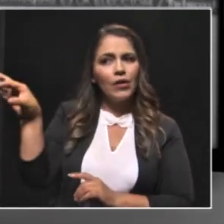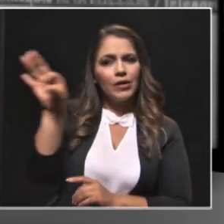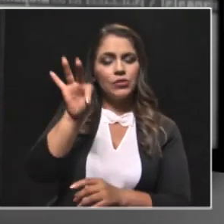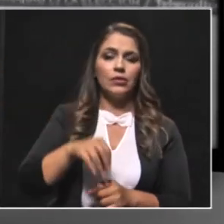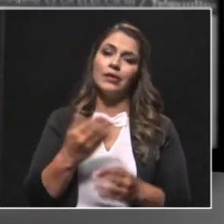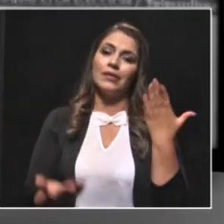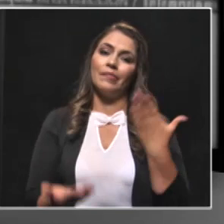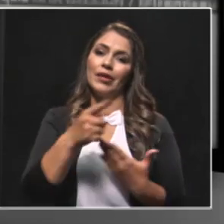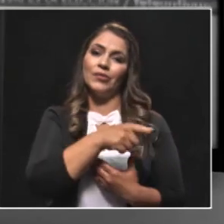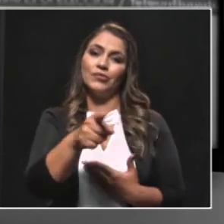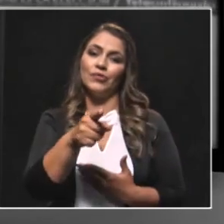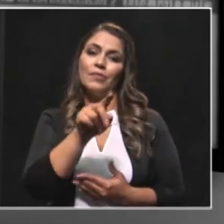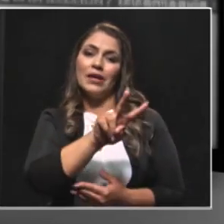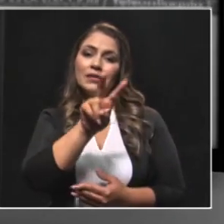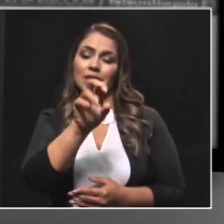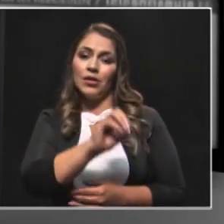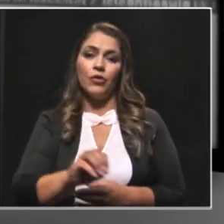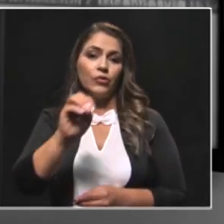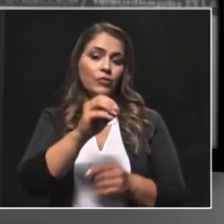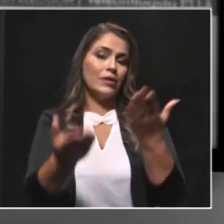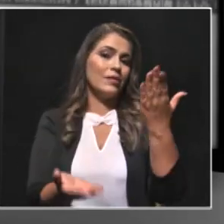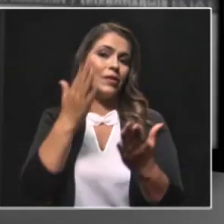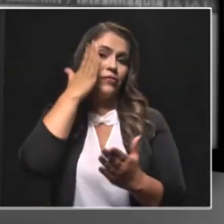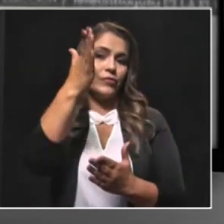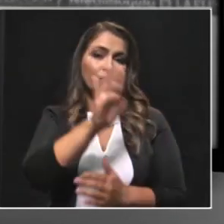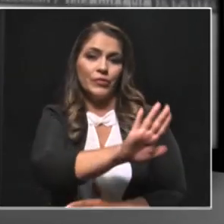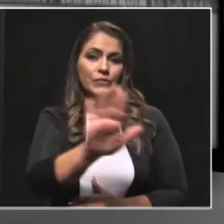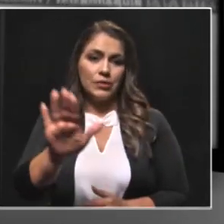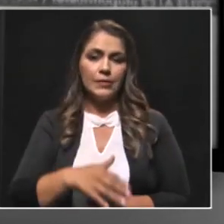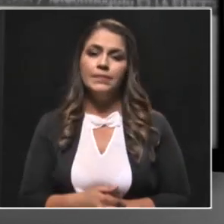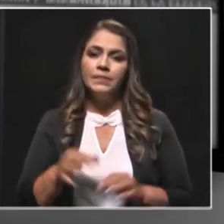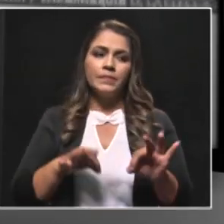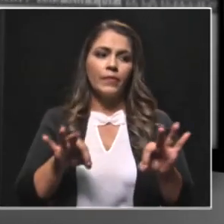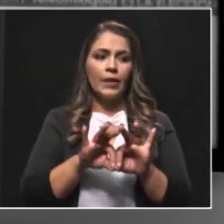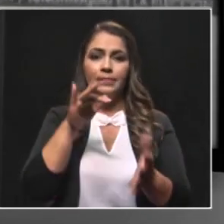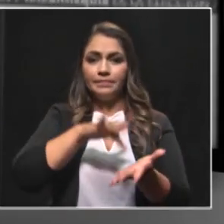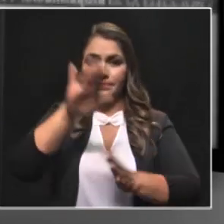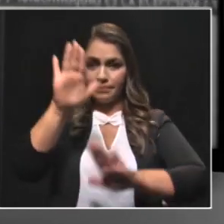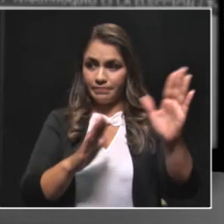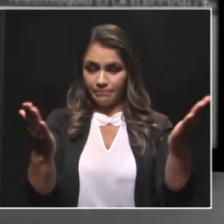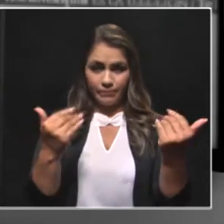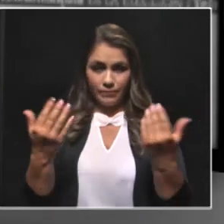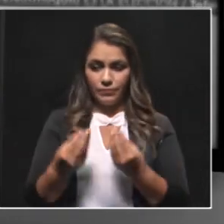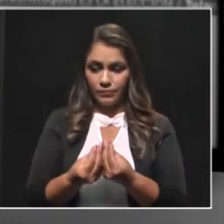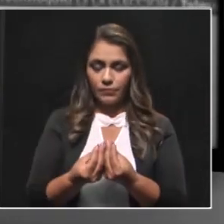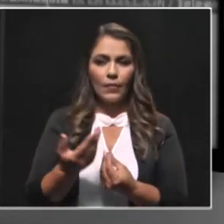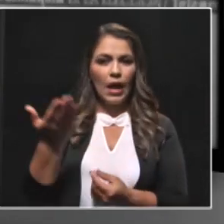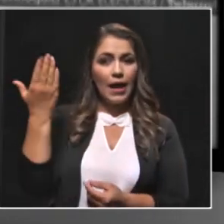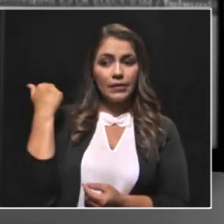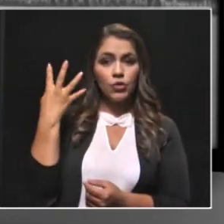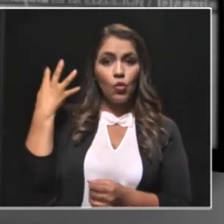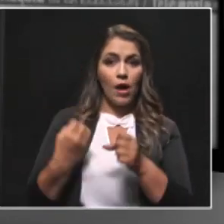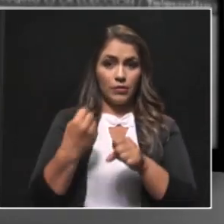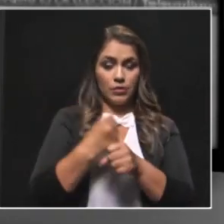hagan el 27 de octubre. Un reto enorme, ampliar la participación. Datos simples, hace 4 años para